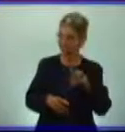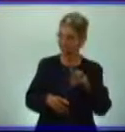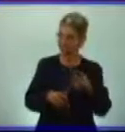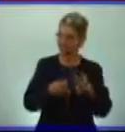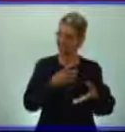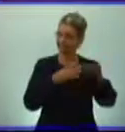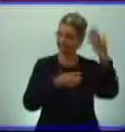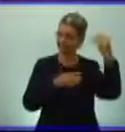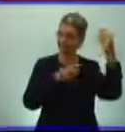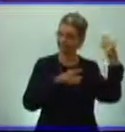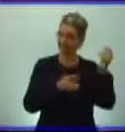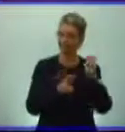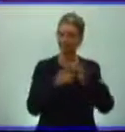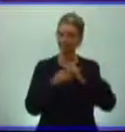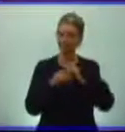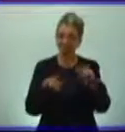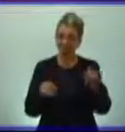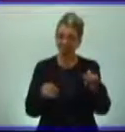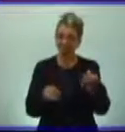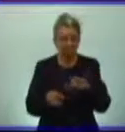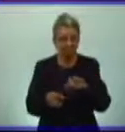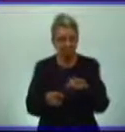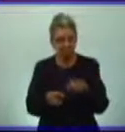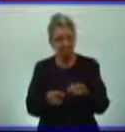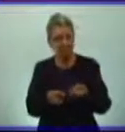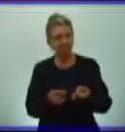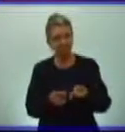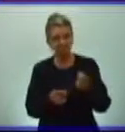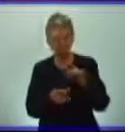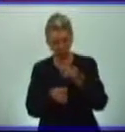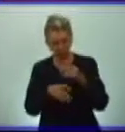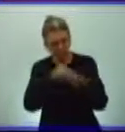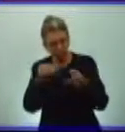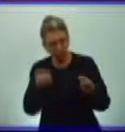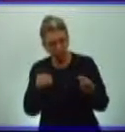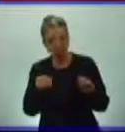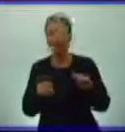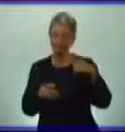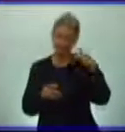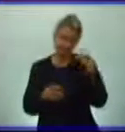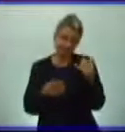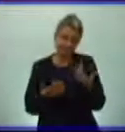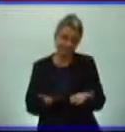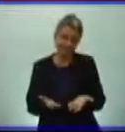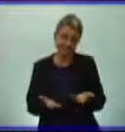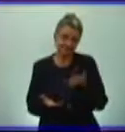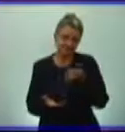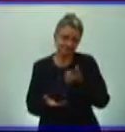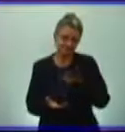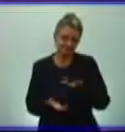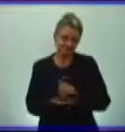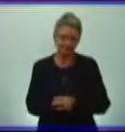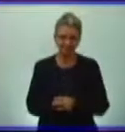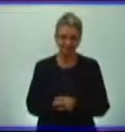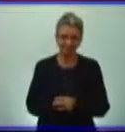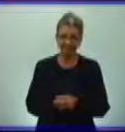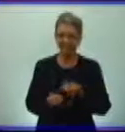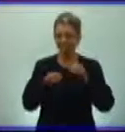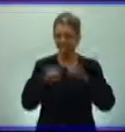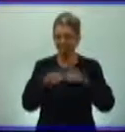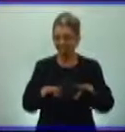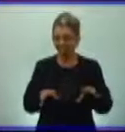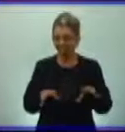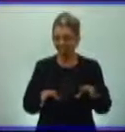el primer encuentro. ¿No ha cambiado? Muy bien. En la naturaleza ocurren